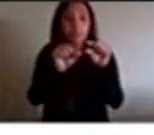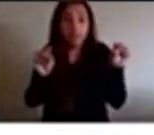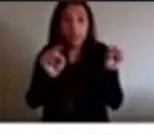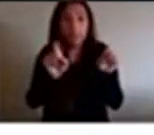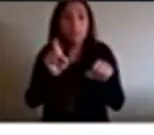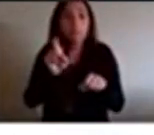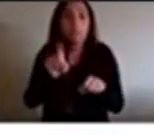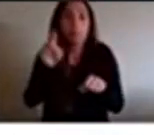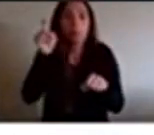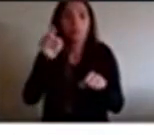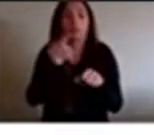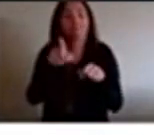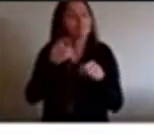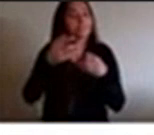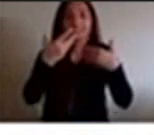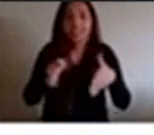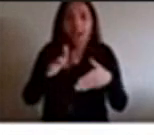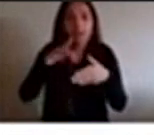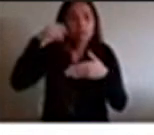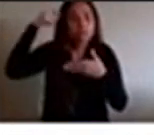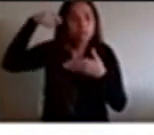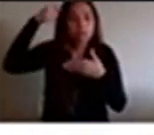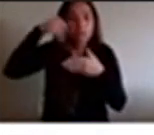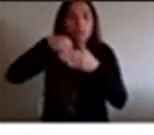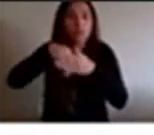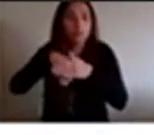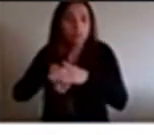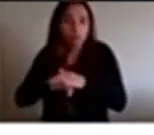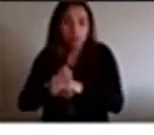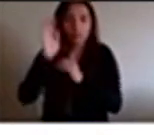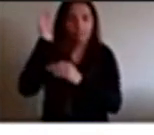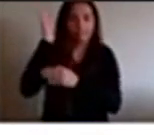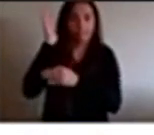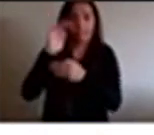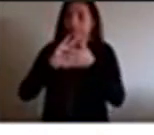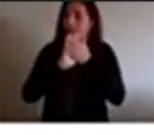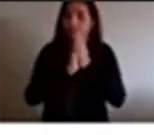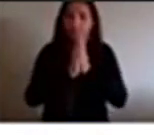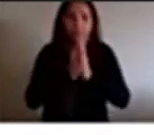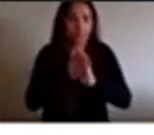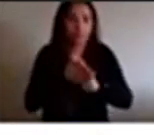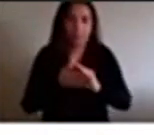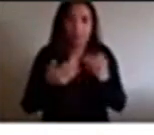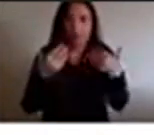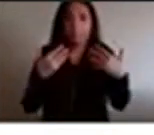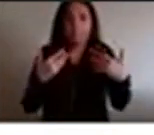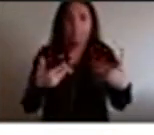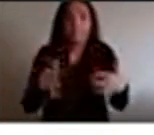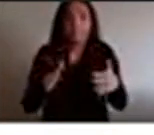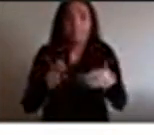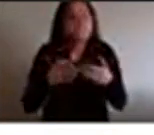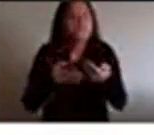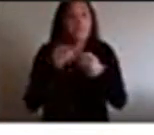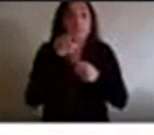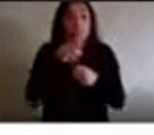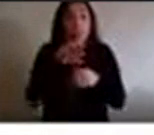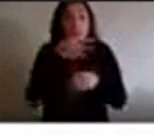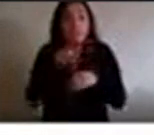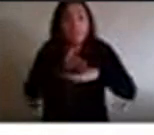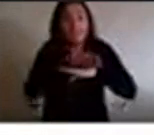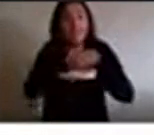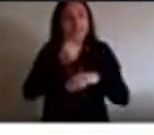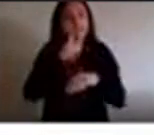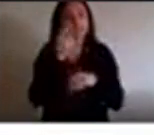una noticia para todos los asistentes en el día de hoy. Tal como tú lo decías, Ale, bueno, tenemos tres invitados